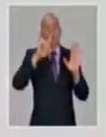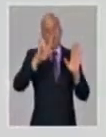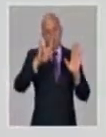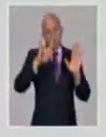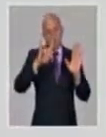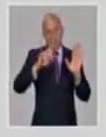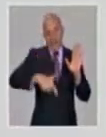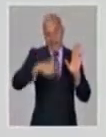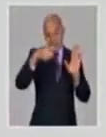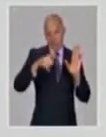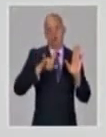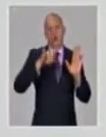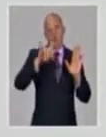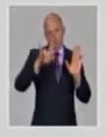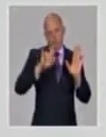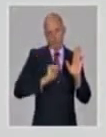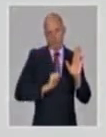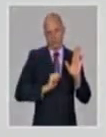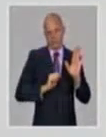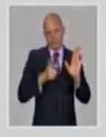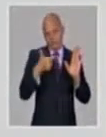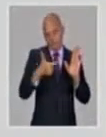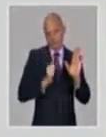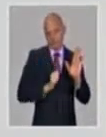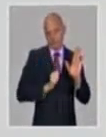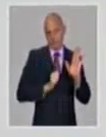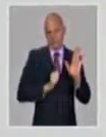es importante hablar que nosotros tenemos que cumplir siempre